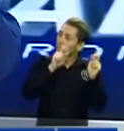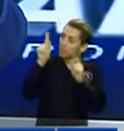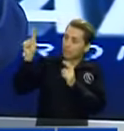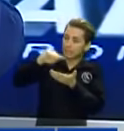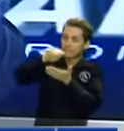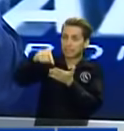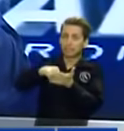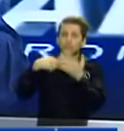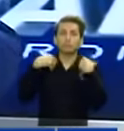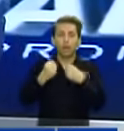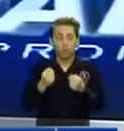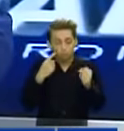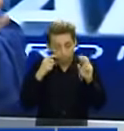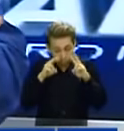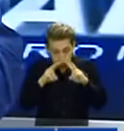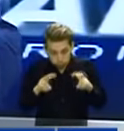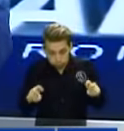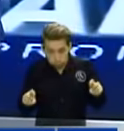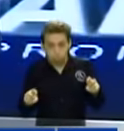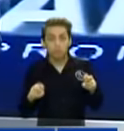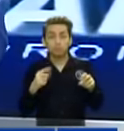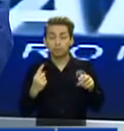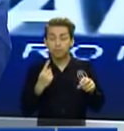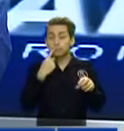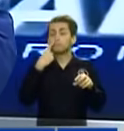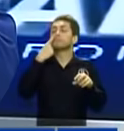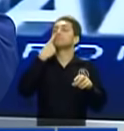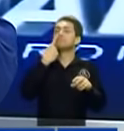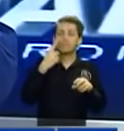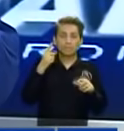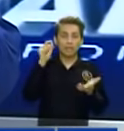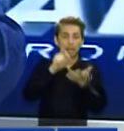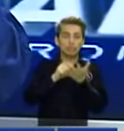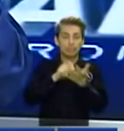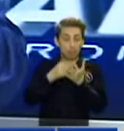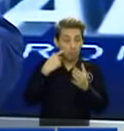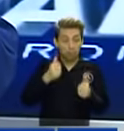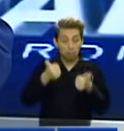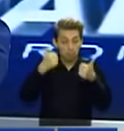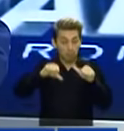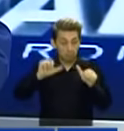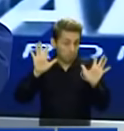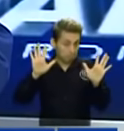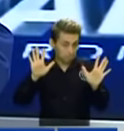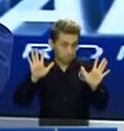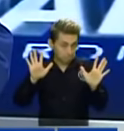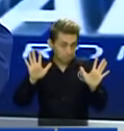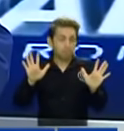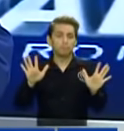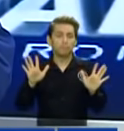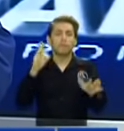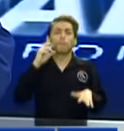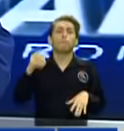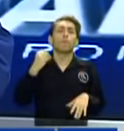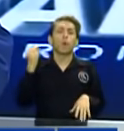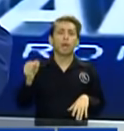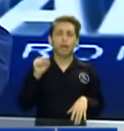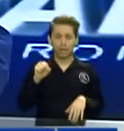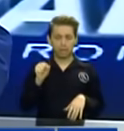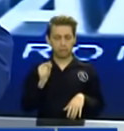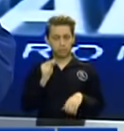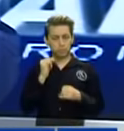lo vemos, le hacemos su hisopado y sacamos de dudas si está o no está positivo. ¿Por qué? Porque en la última semana hemos tenido